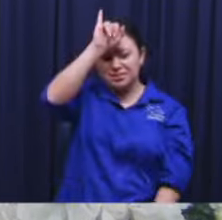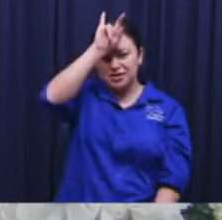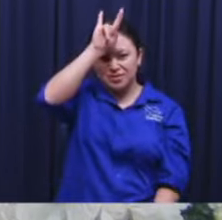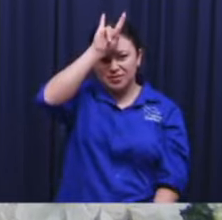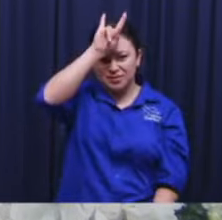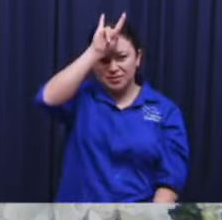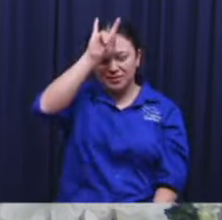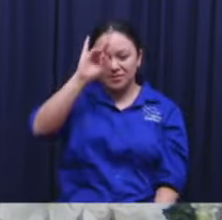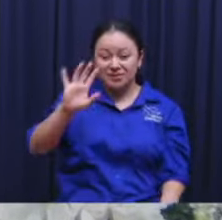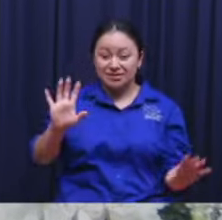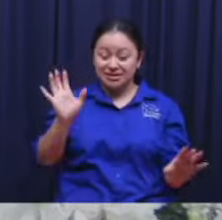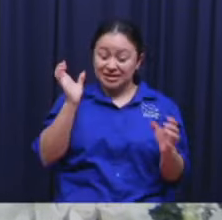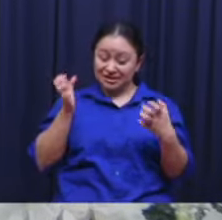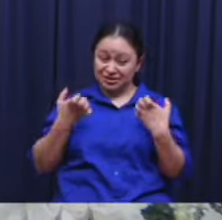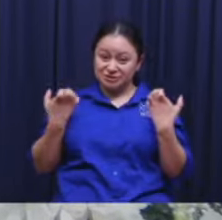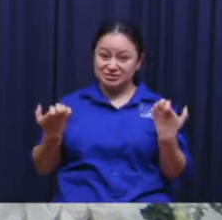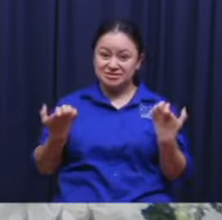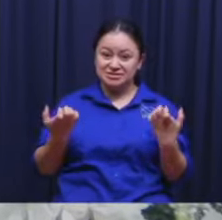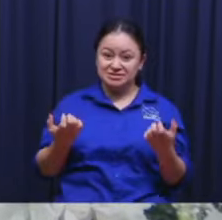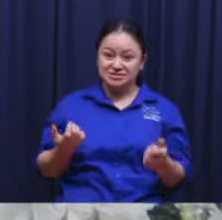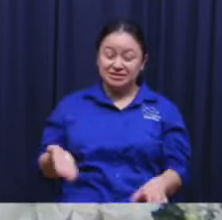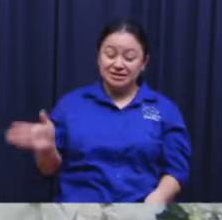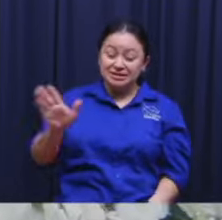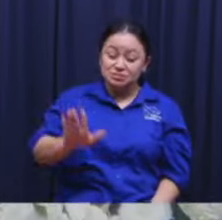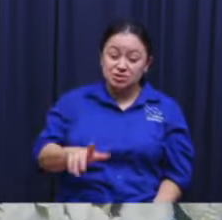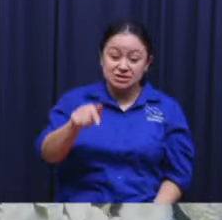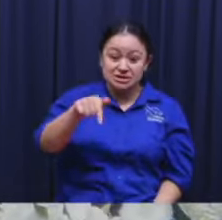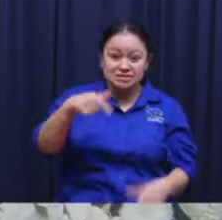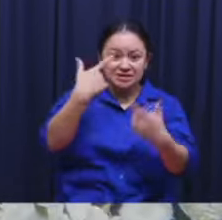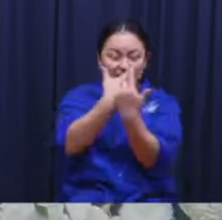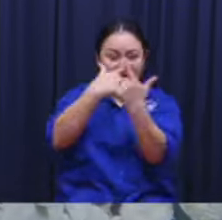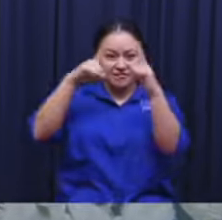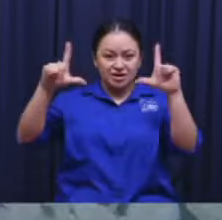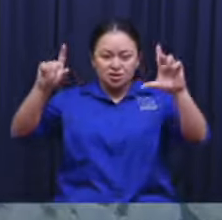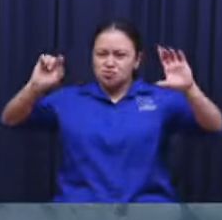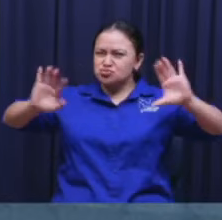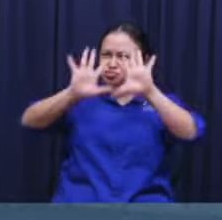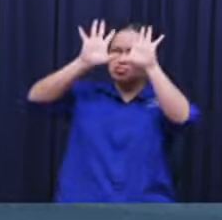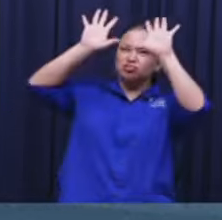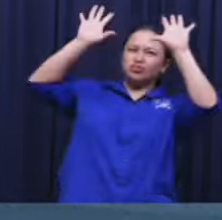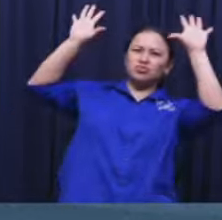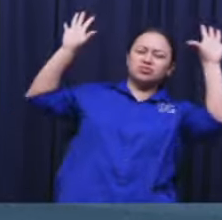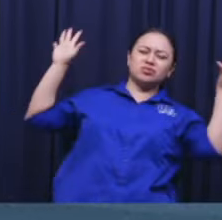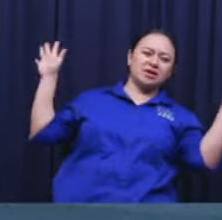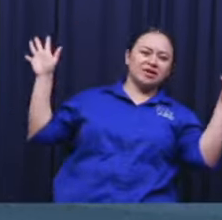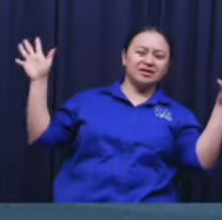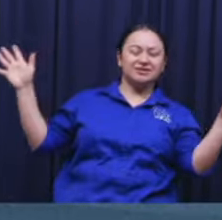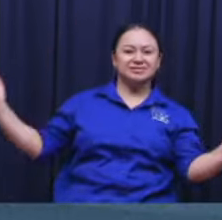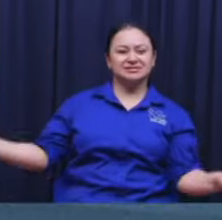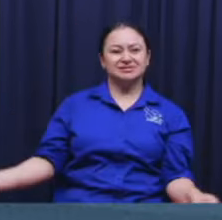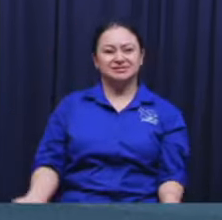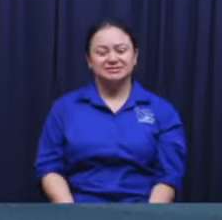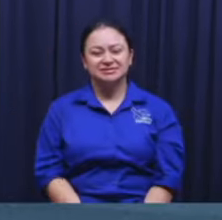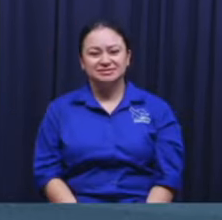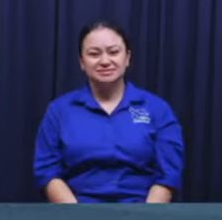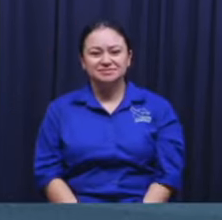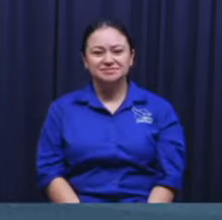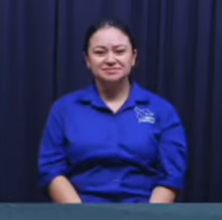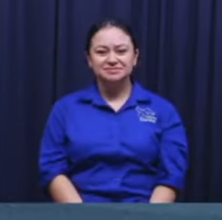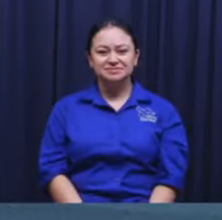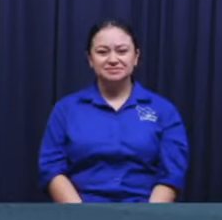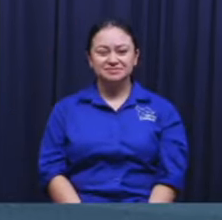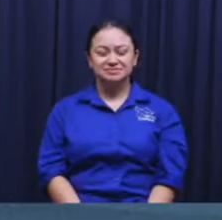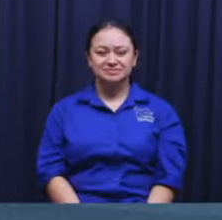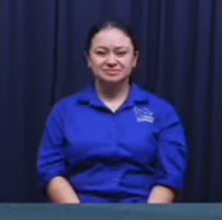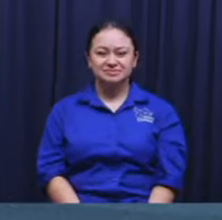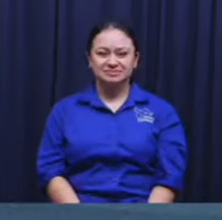Entonces, después de esta liberación tan extraordinaria, bueno, que es retirazo el que nos dio el Señor.